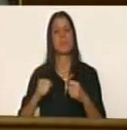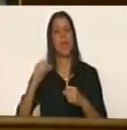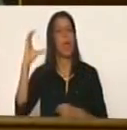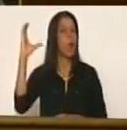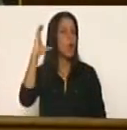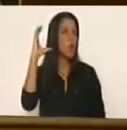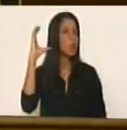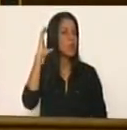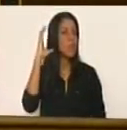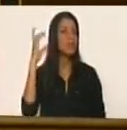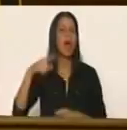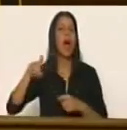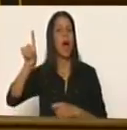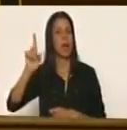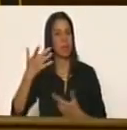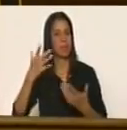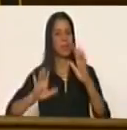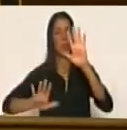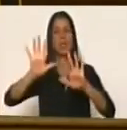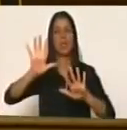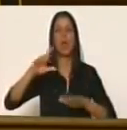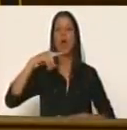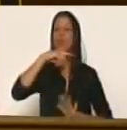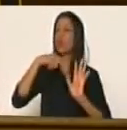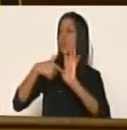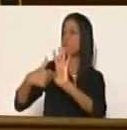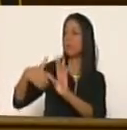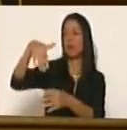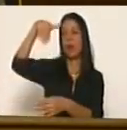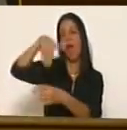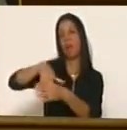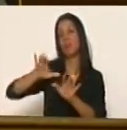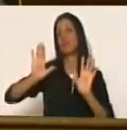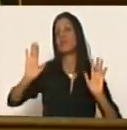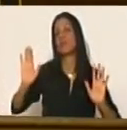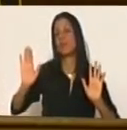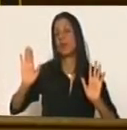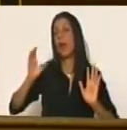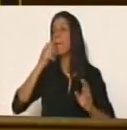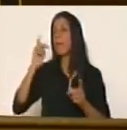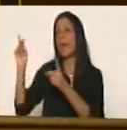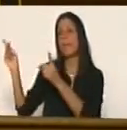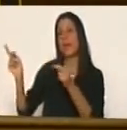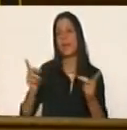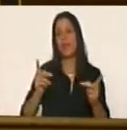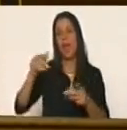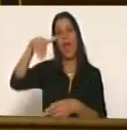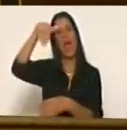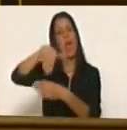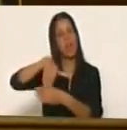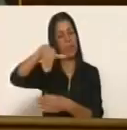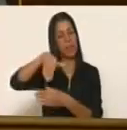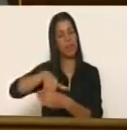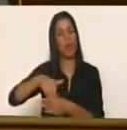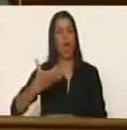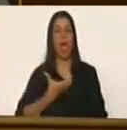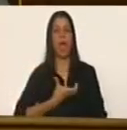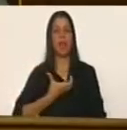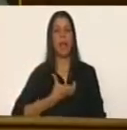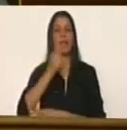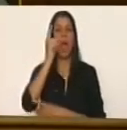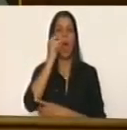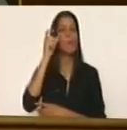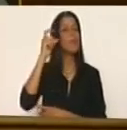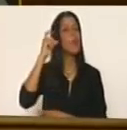consciente, el 15 de octubre. Bueno, recibimos y damos la bienvenida a las elecciones de alcaldes y